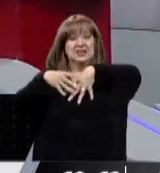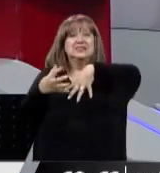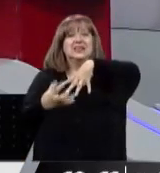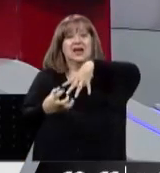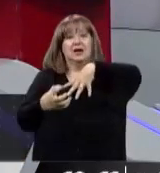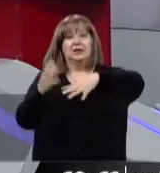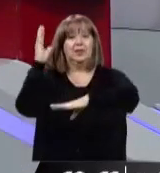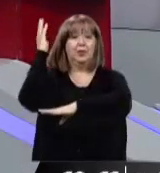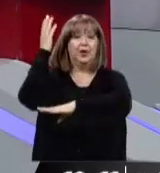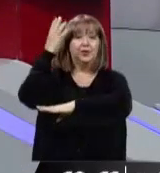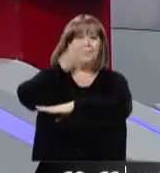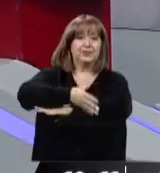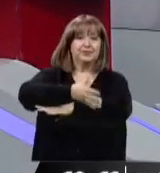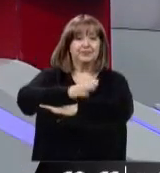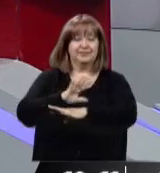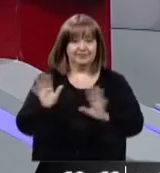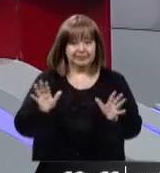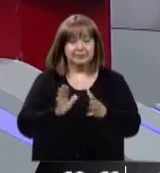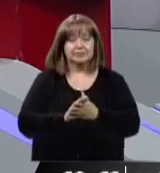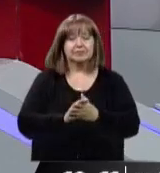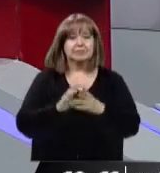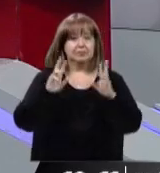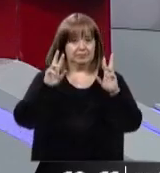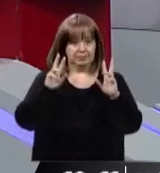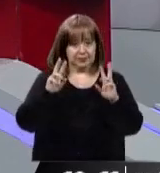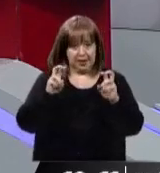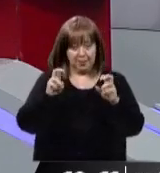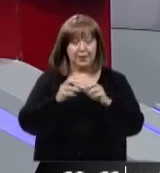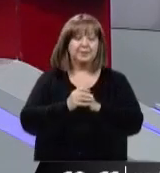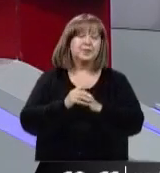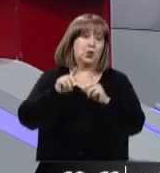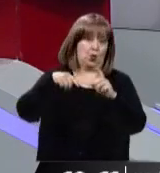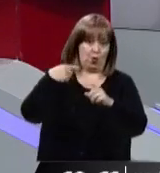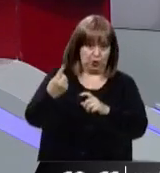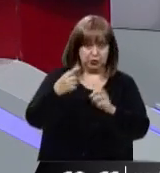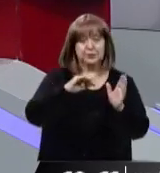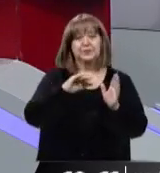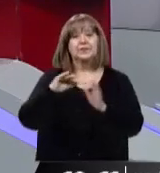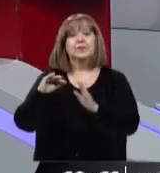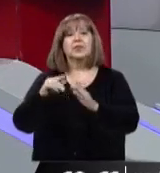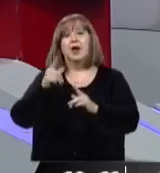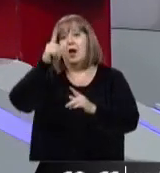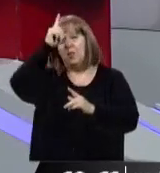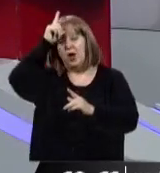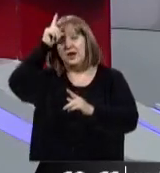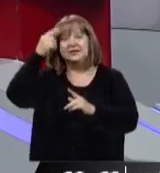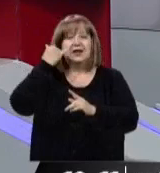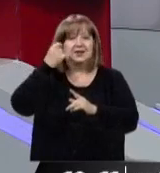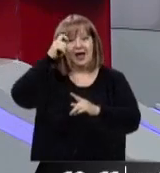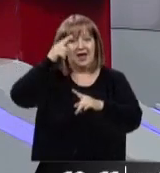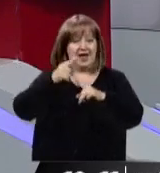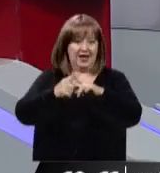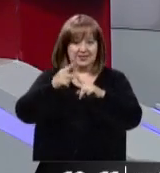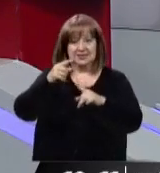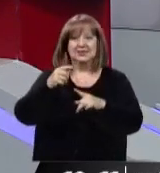Bien, nos vamos a meter con un conflicto que ha sido central en los últimos días en la política mendocina y es el de los policías retirados. Totalmente, en esto